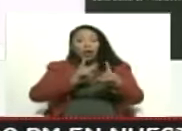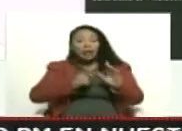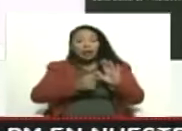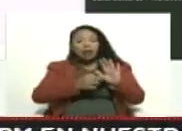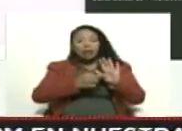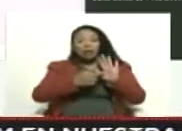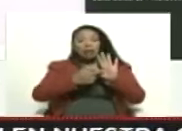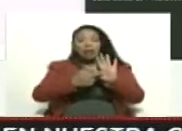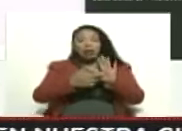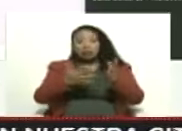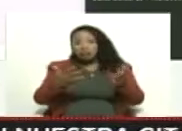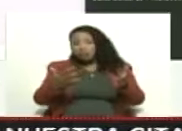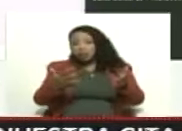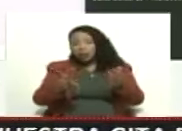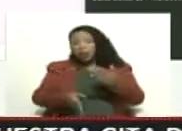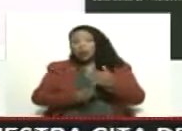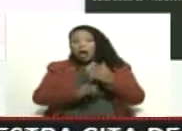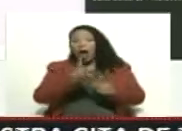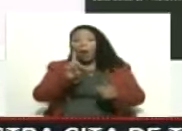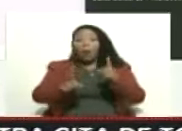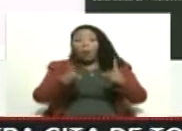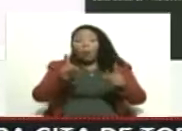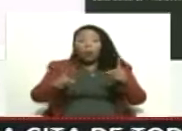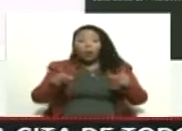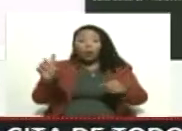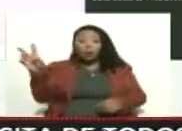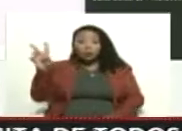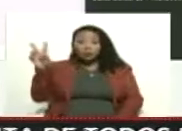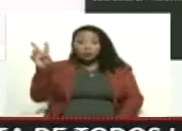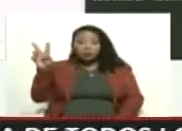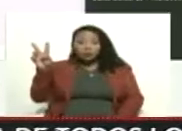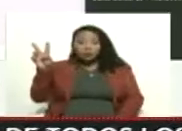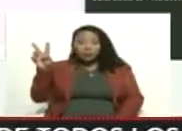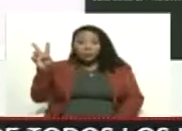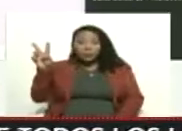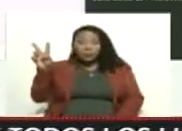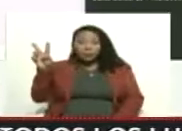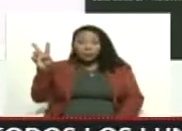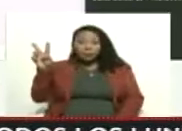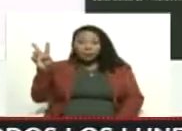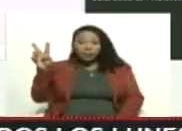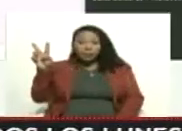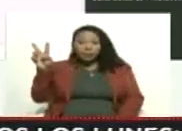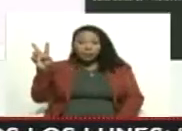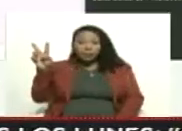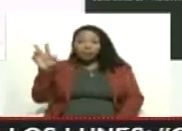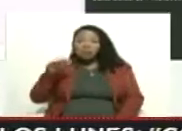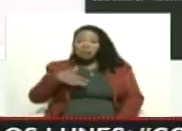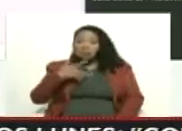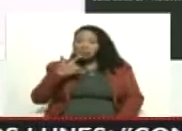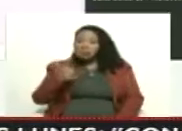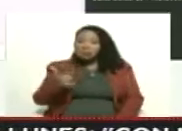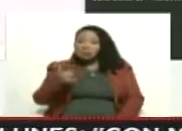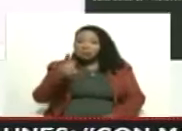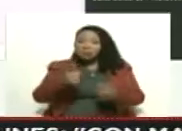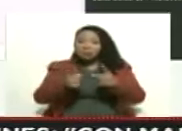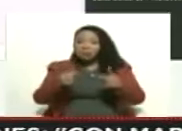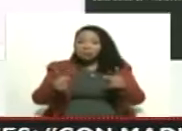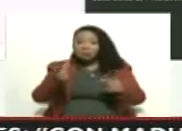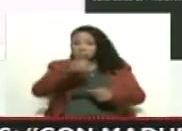representativa todavía cuando Venezuela puede decirlo hermano Adán y puede